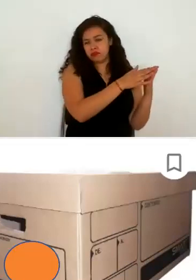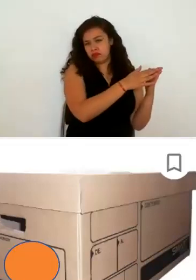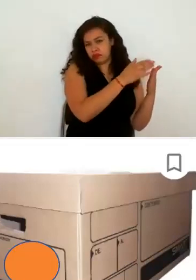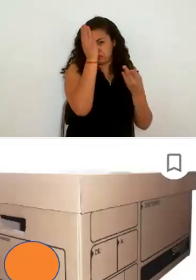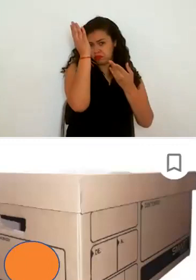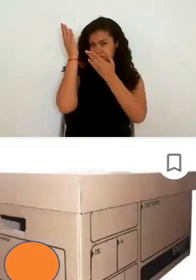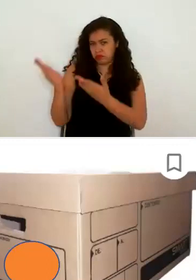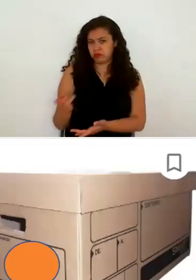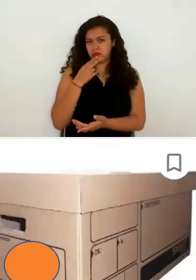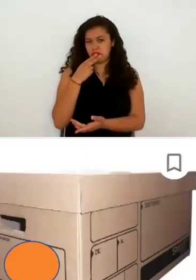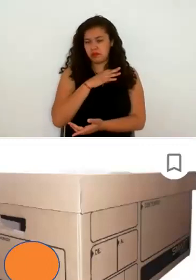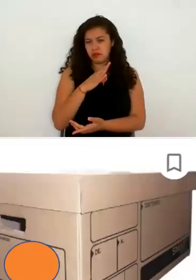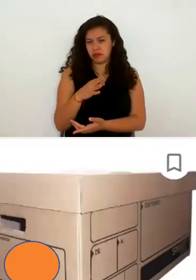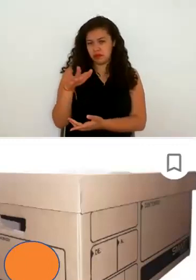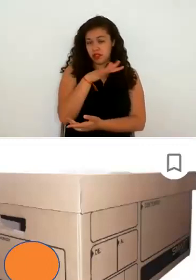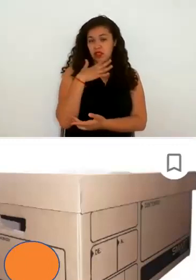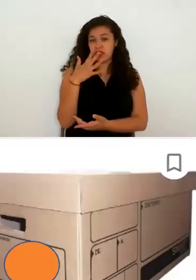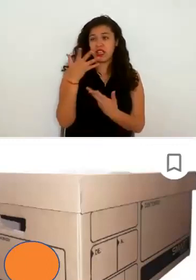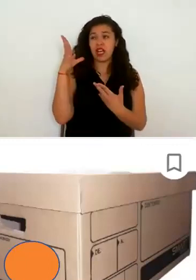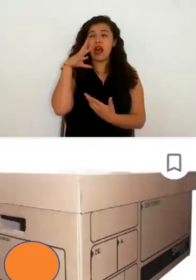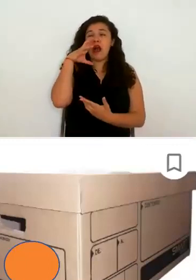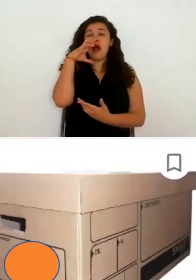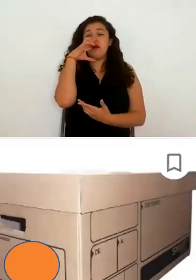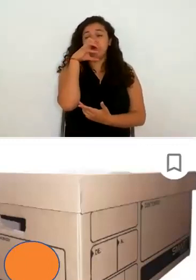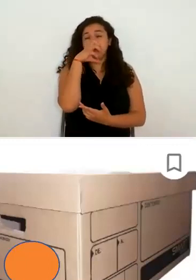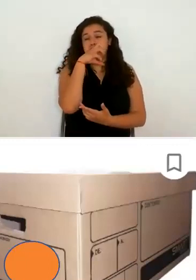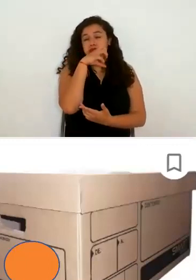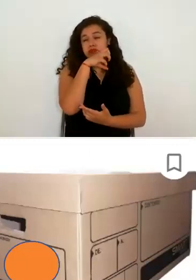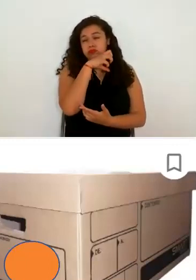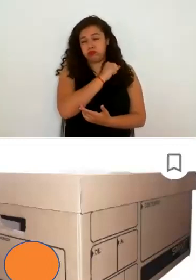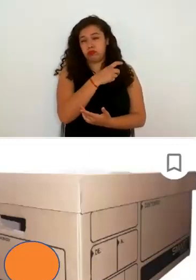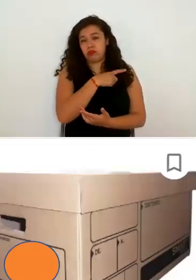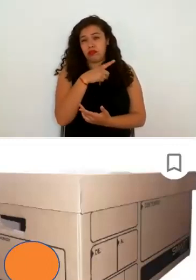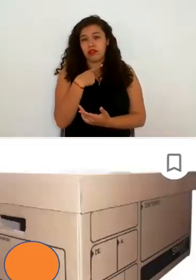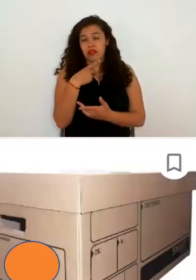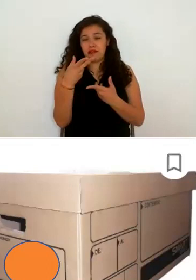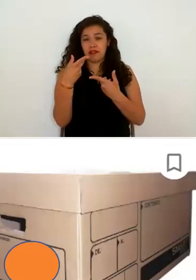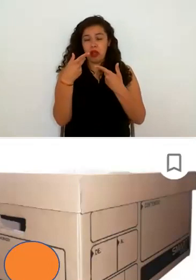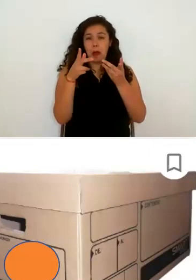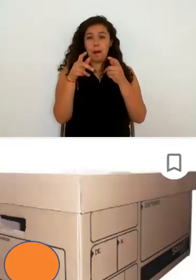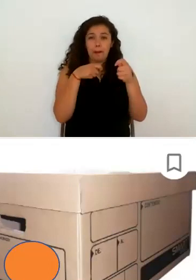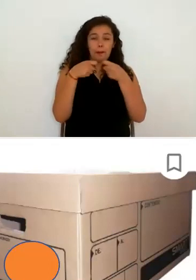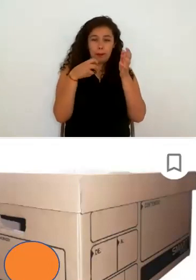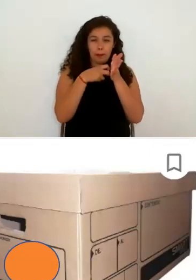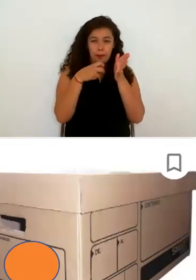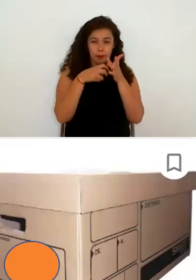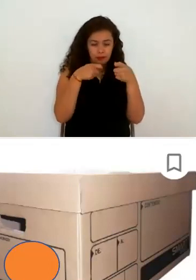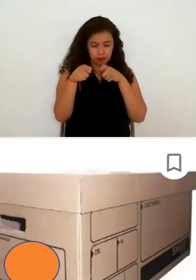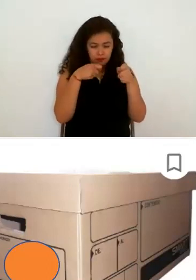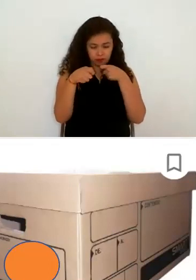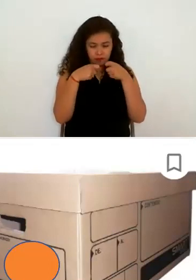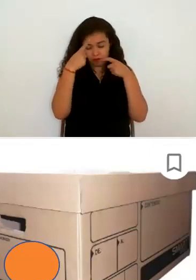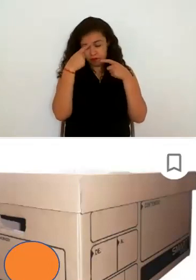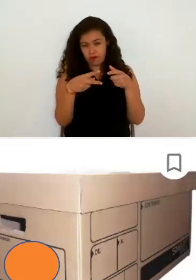cajas, pero si fuera una zona tropical, por ejemplo, no se recomienda utilizar cajas plastificadas porque sería como un